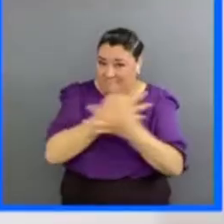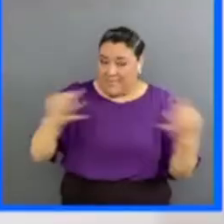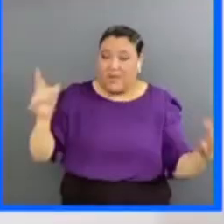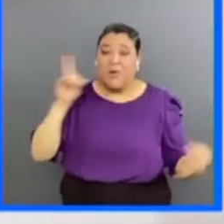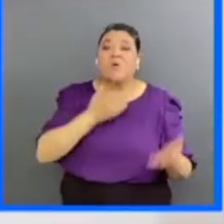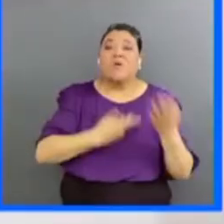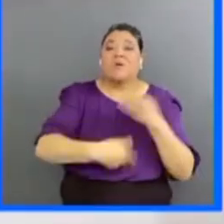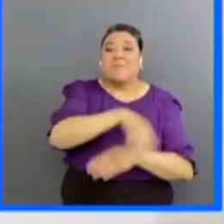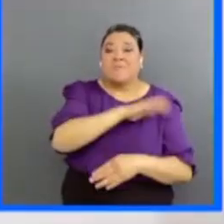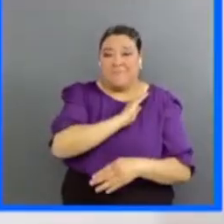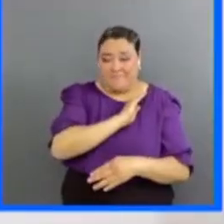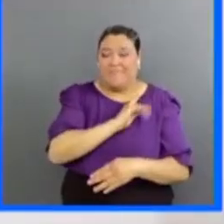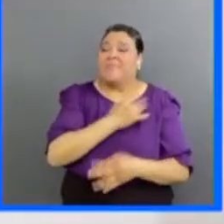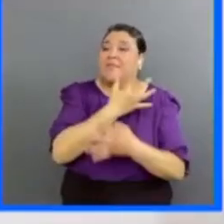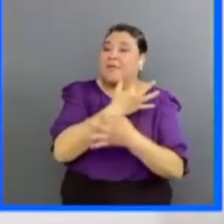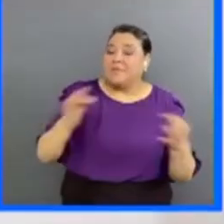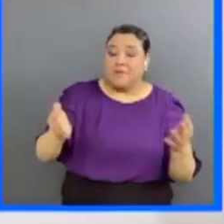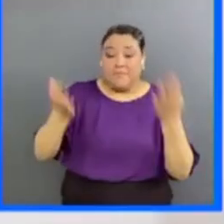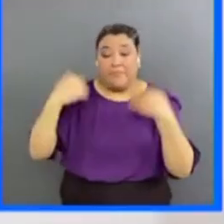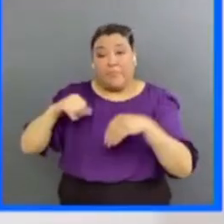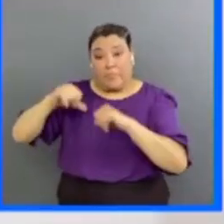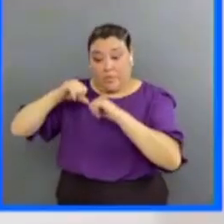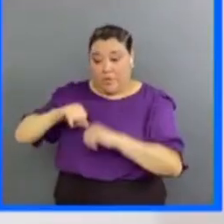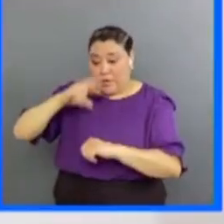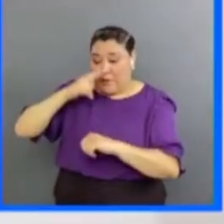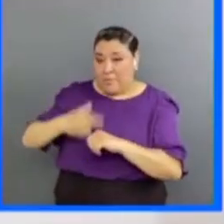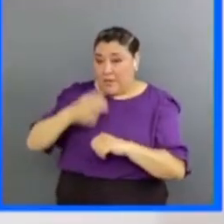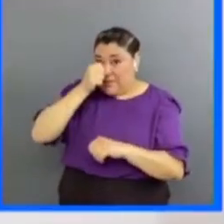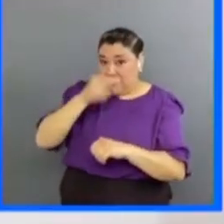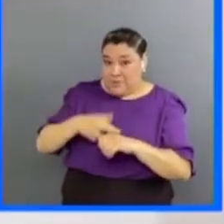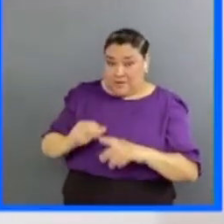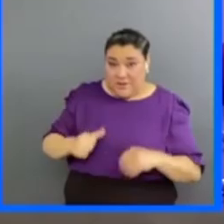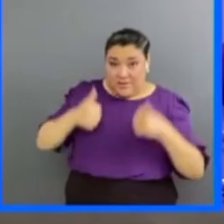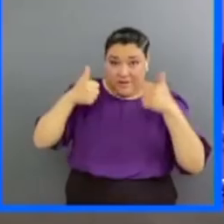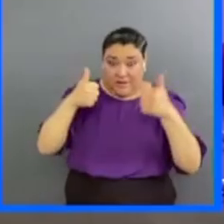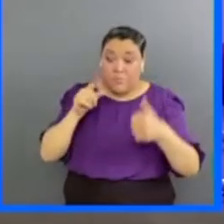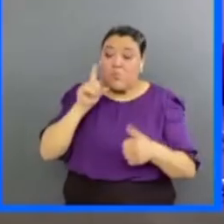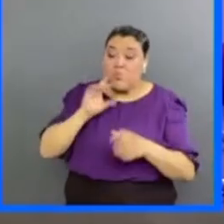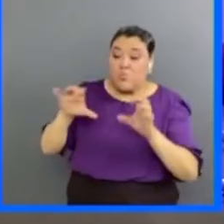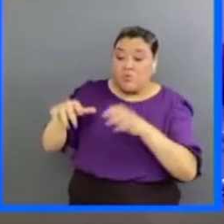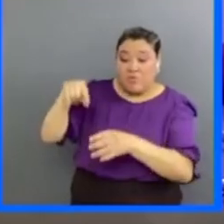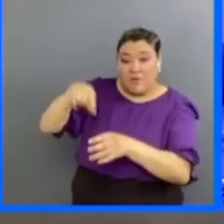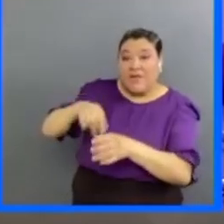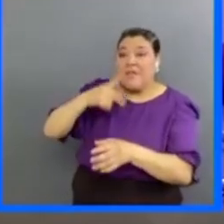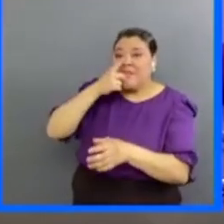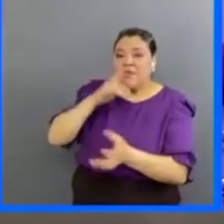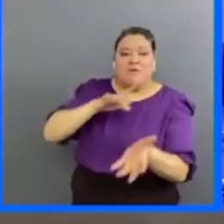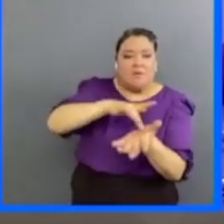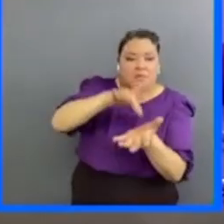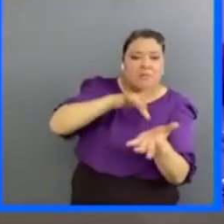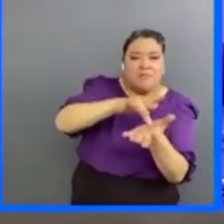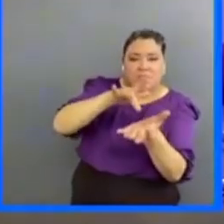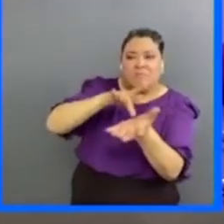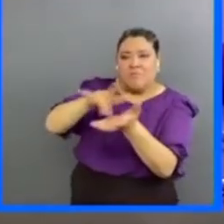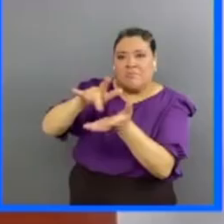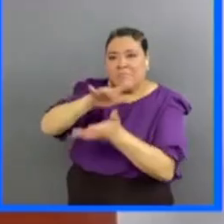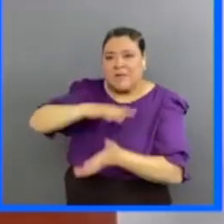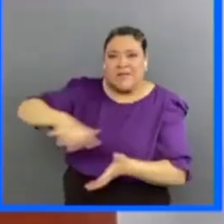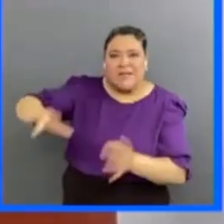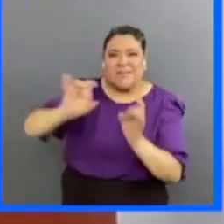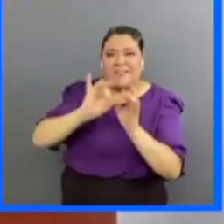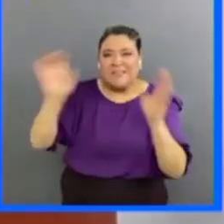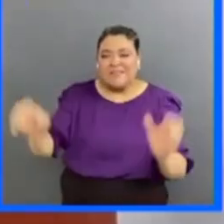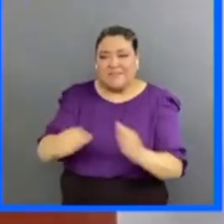Por su parte, la titular de la Secretaría del Bienestar, Adriana Montiel, detalló el apoyo brindado a las personas damnificadas. Indicó